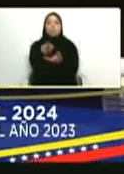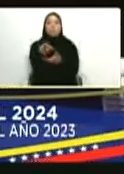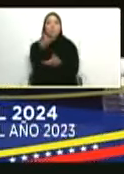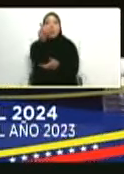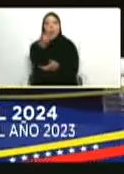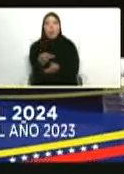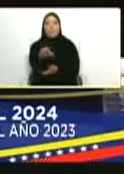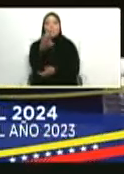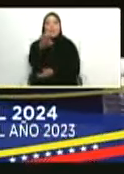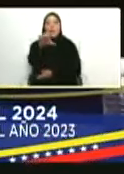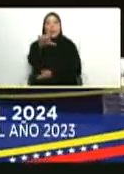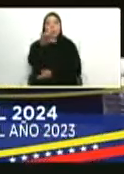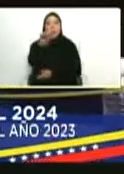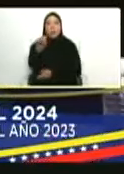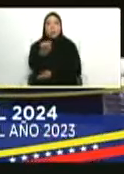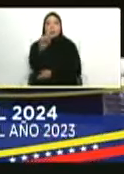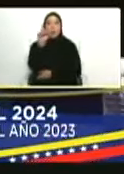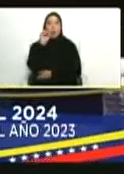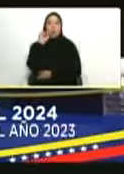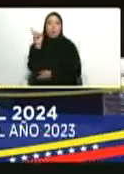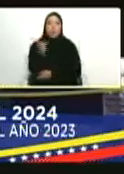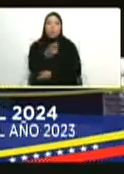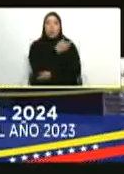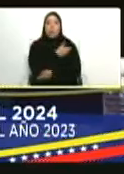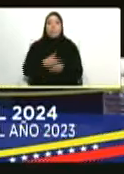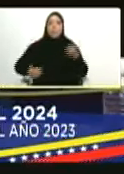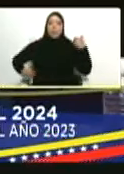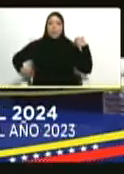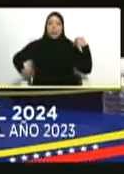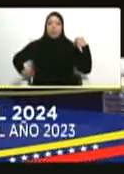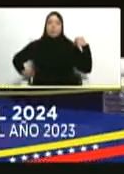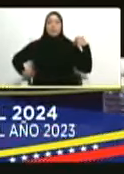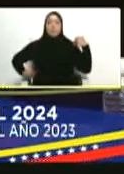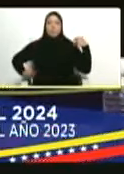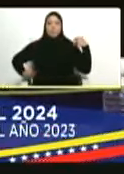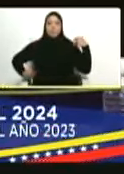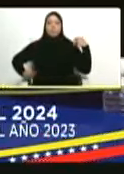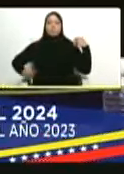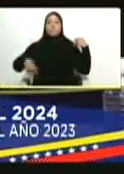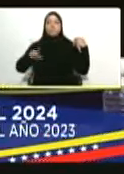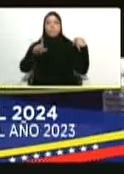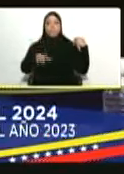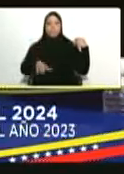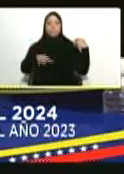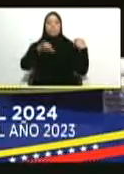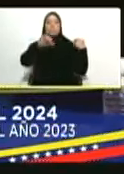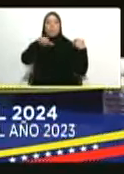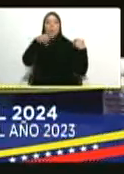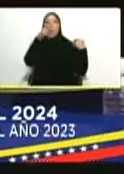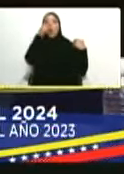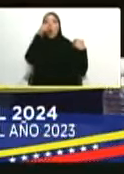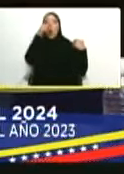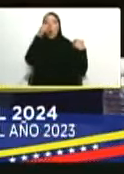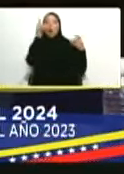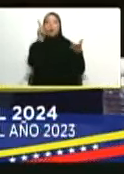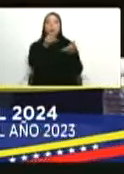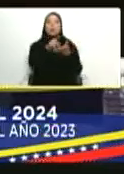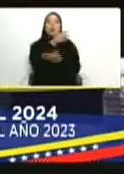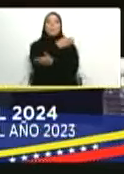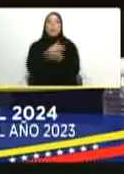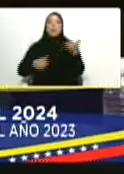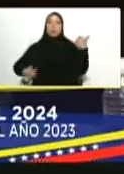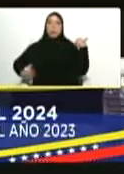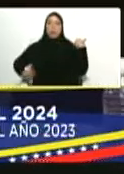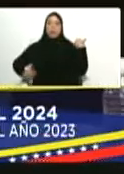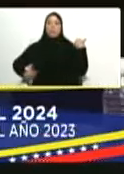Gómez, presidenta de la Sala Penal. Magistrado Henry Timaure, presidente de